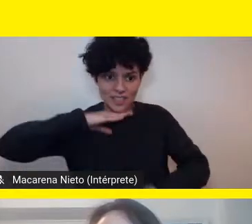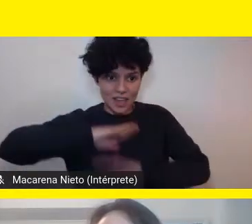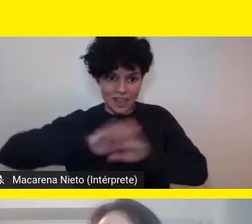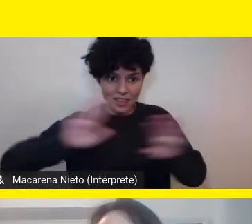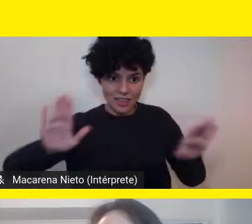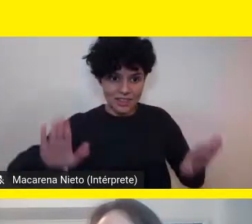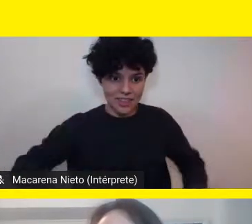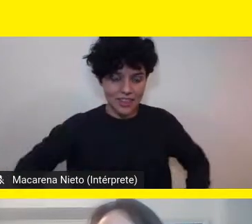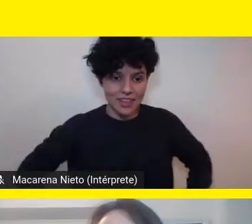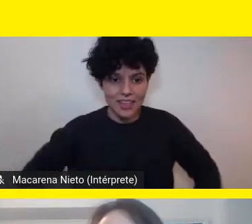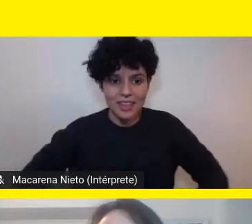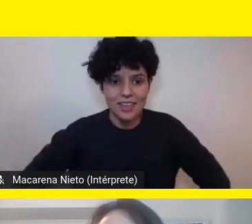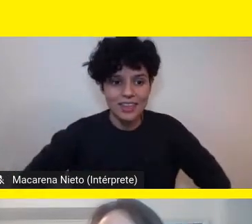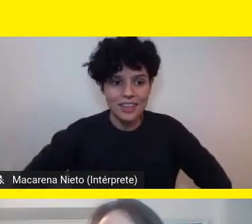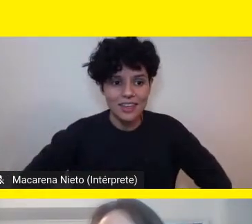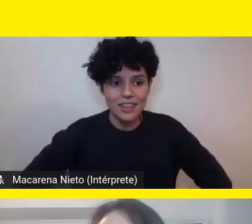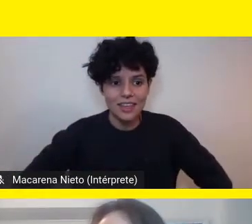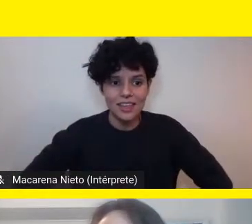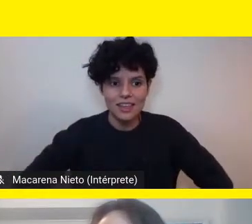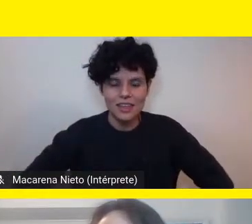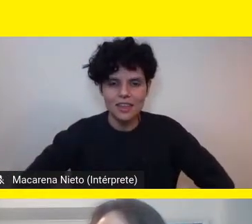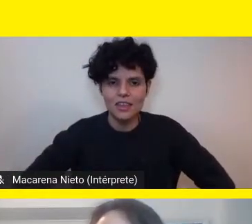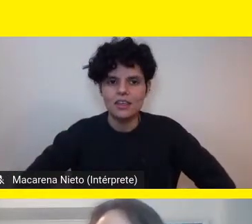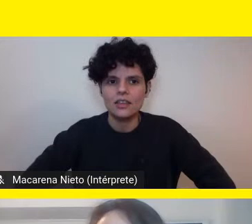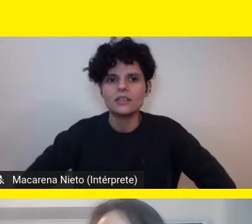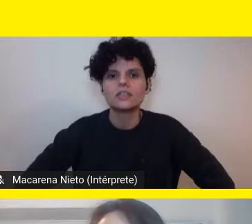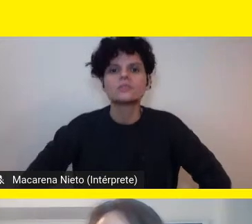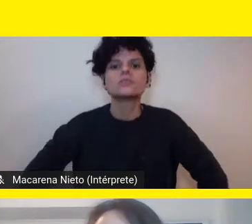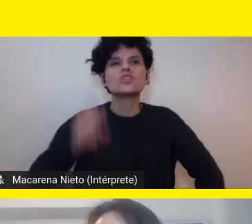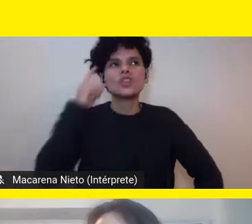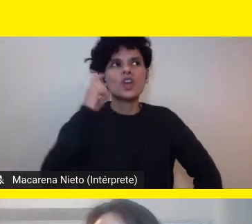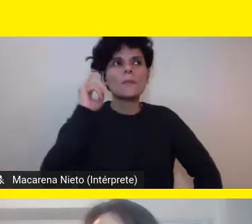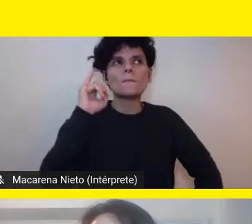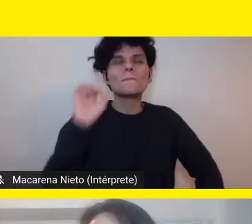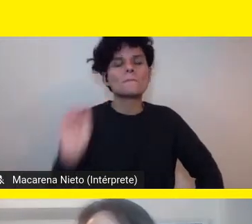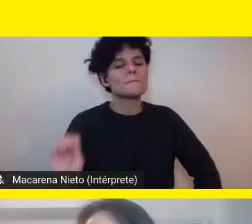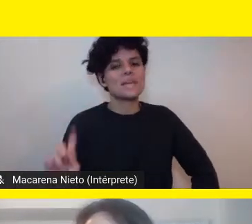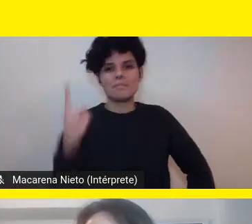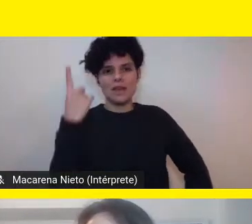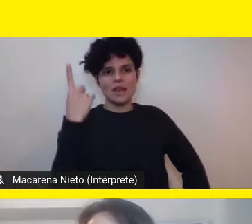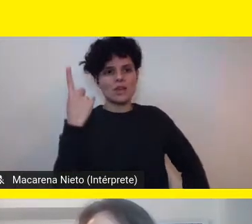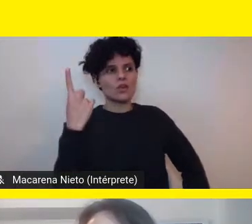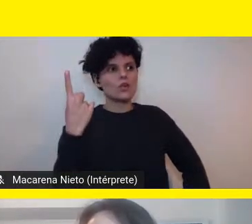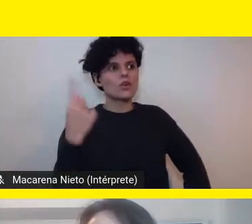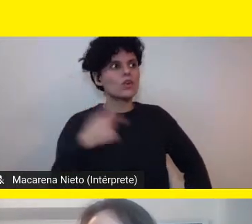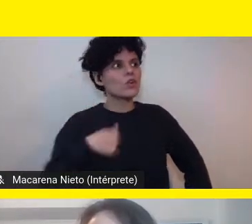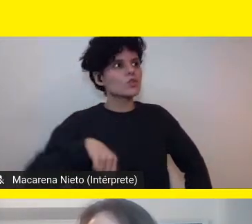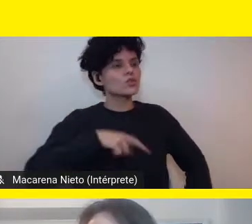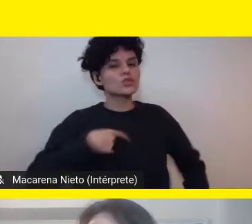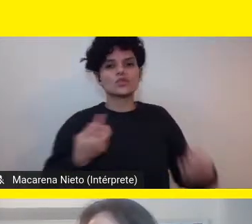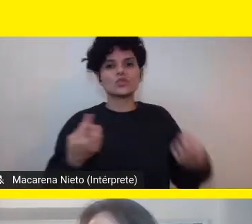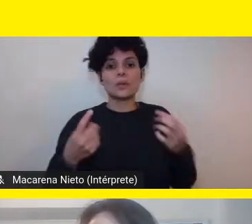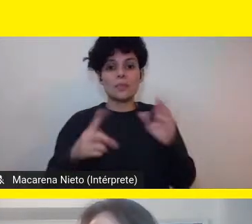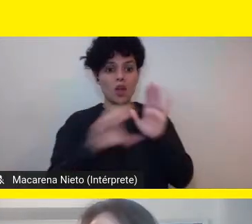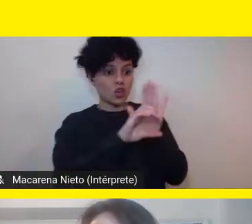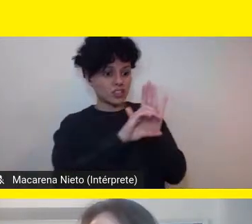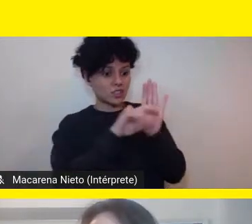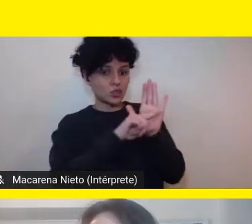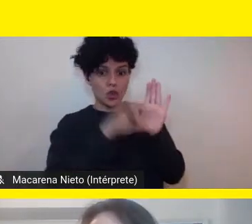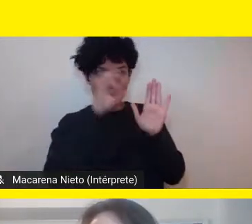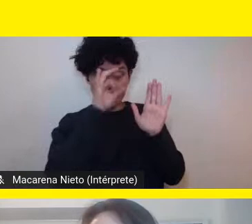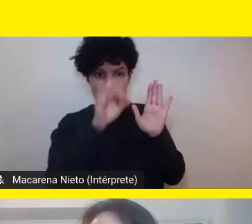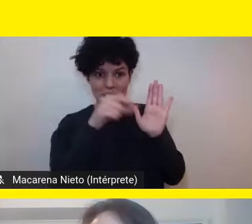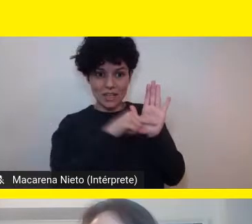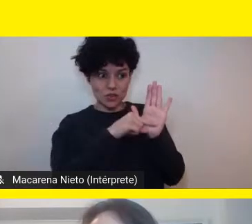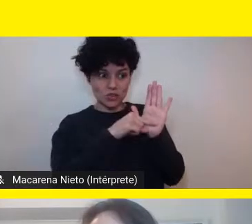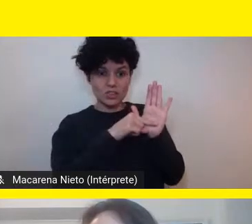Yo diría que lo primero es que tenemos una oportunidad histórica de terminar con la Constitución de Pinochet, ¿no? Y